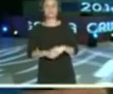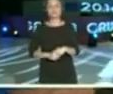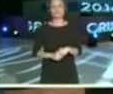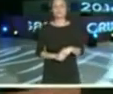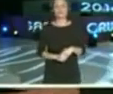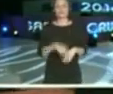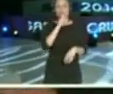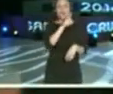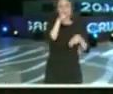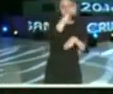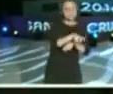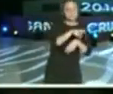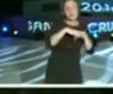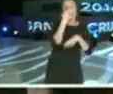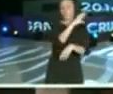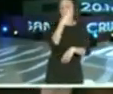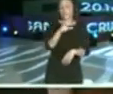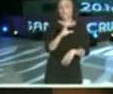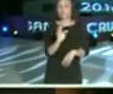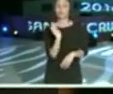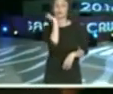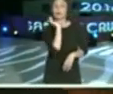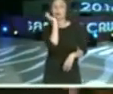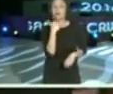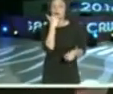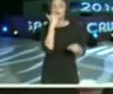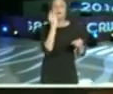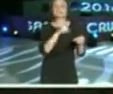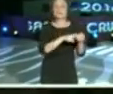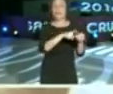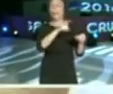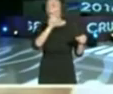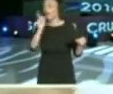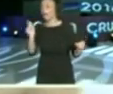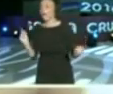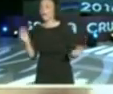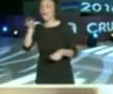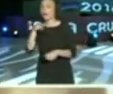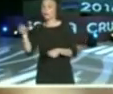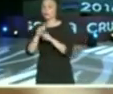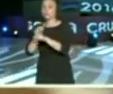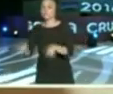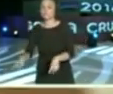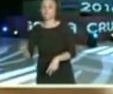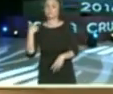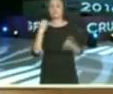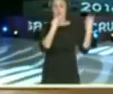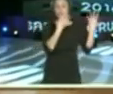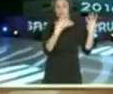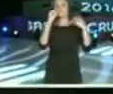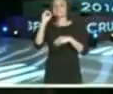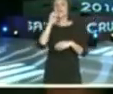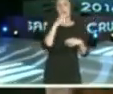caño pa' coalición. Ahora más casi se queda sin euro. 90 el PSOE, 123 el